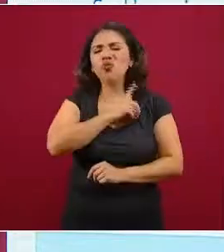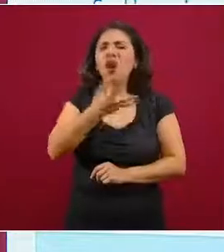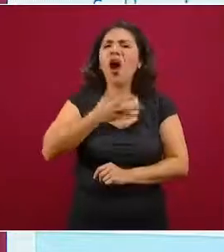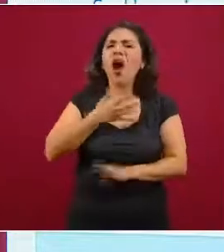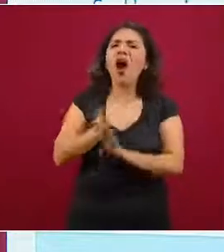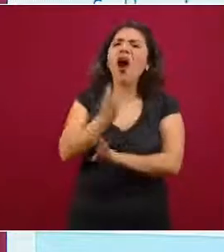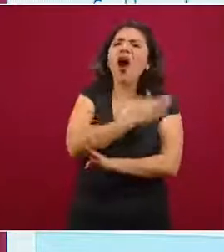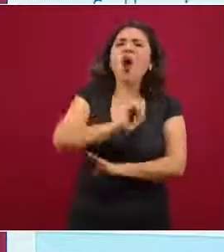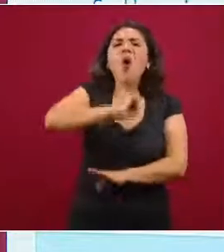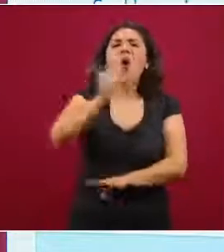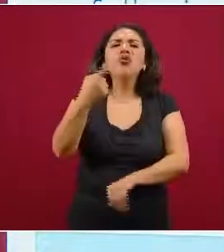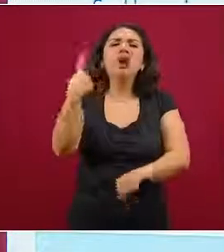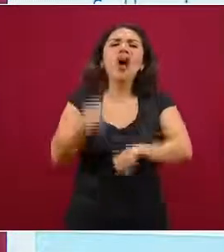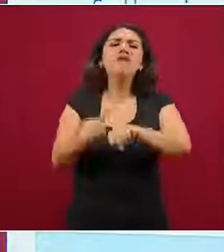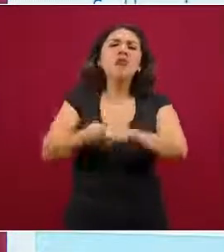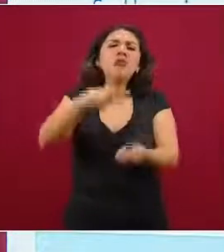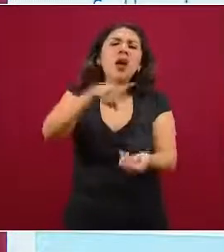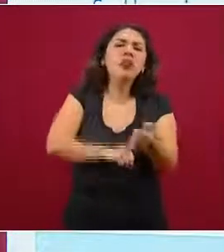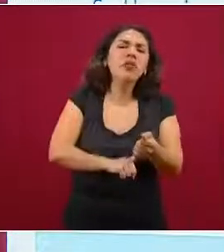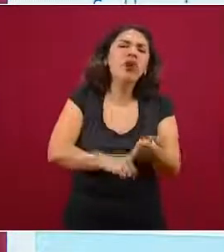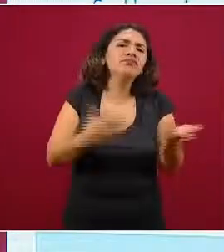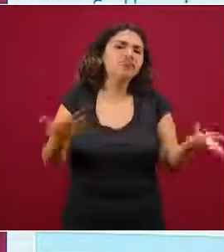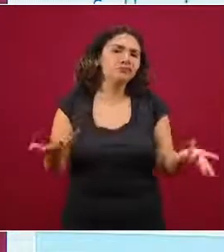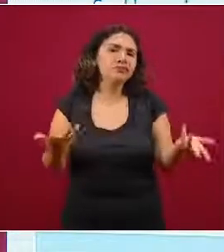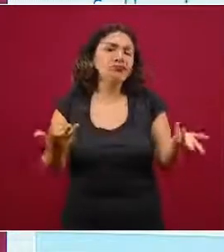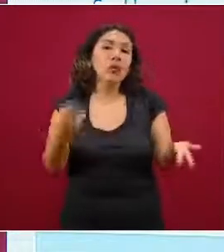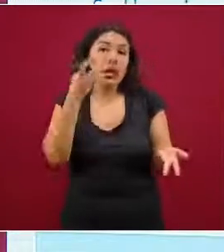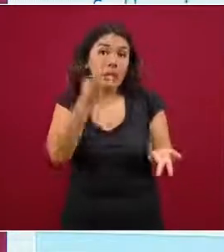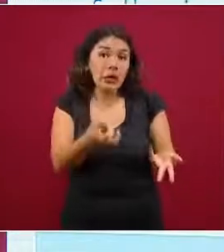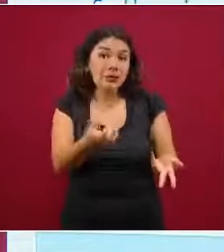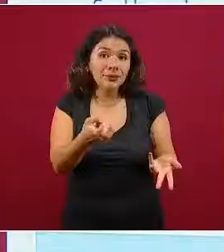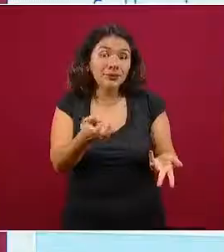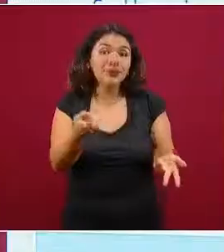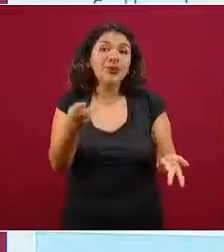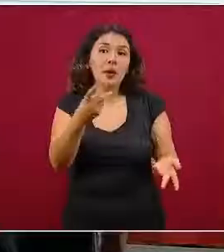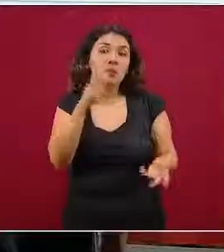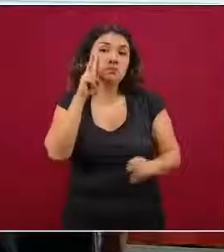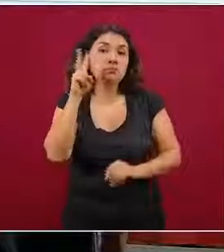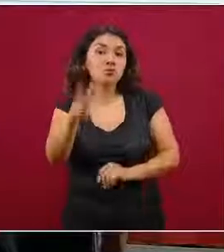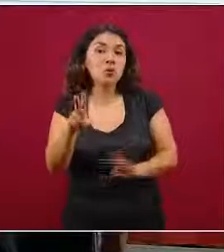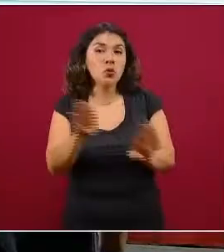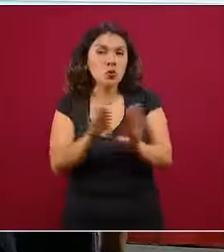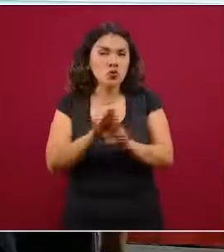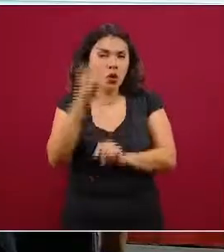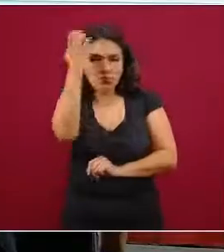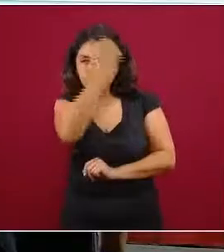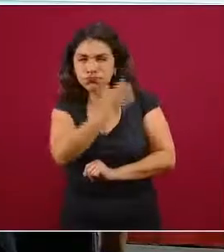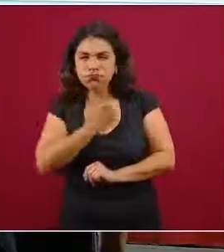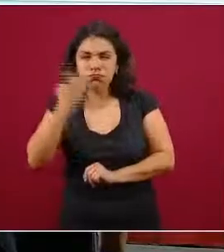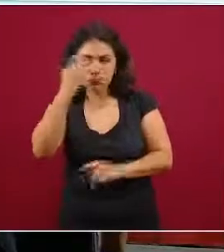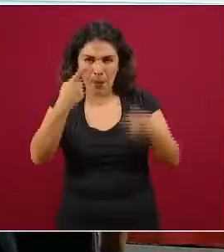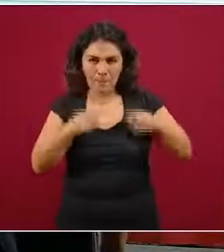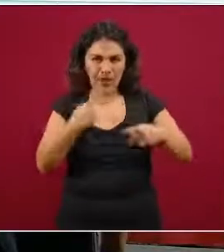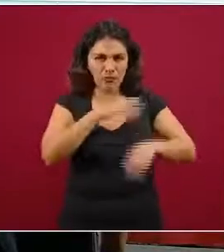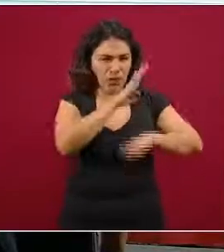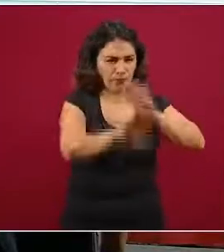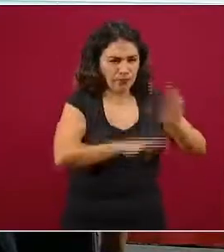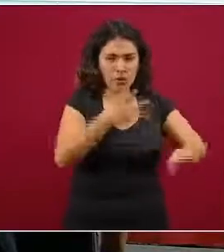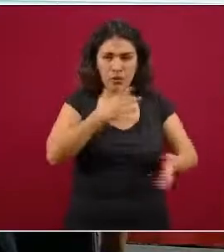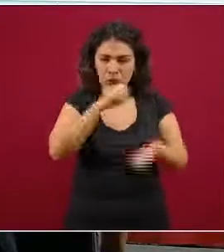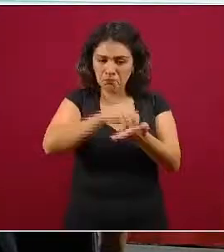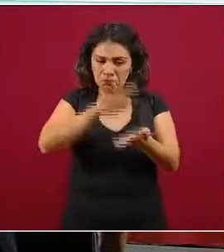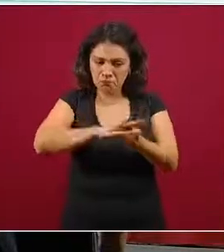más allá de tener una condición del embarazo. Entonces, vemos en el análisis de estas muertes que ya tenemos